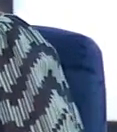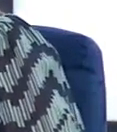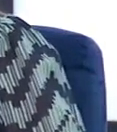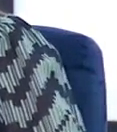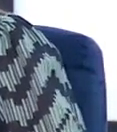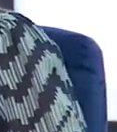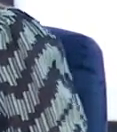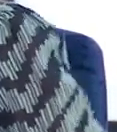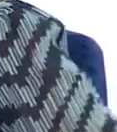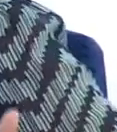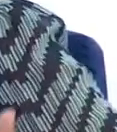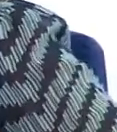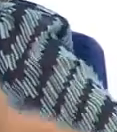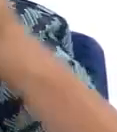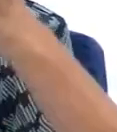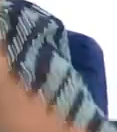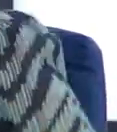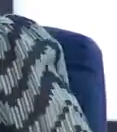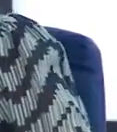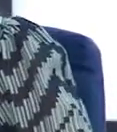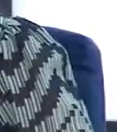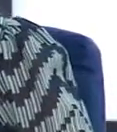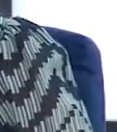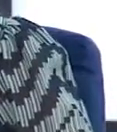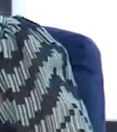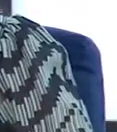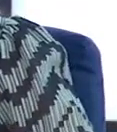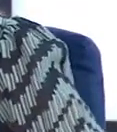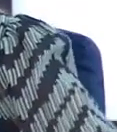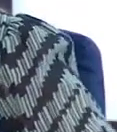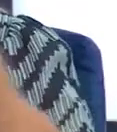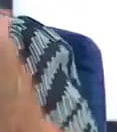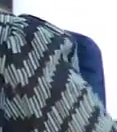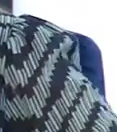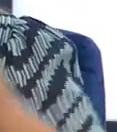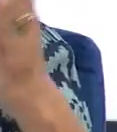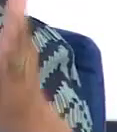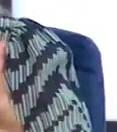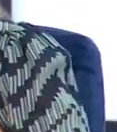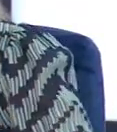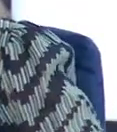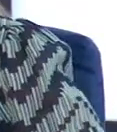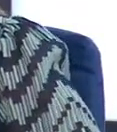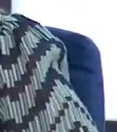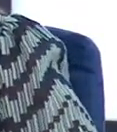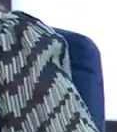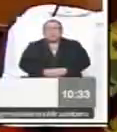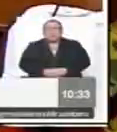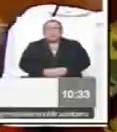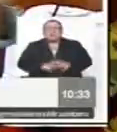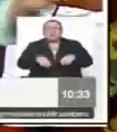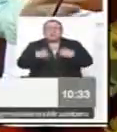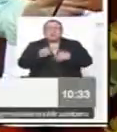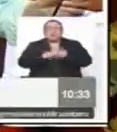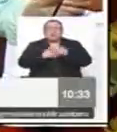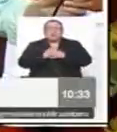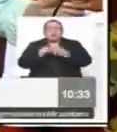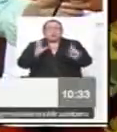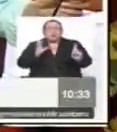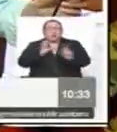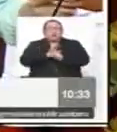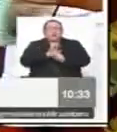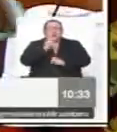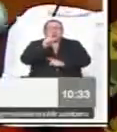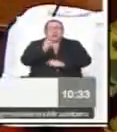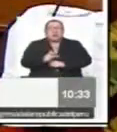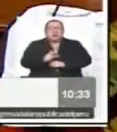alguien acá tenemos que ser tajantes no que si alguien ha cometido un acto como